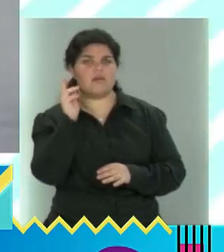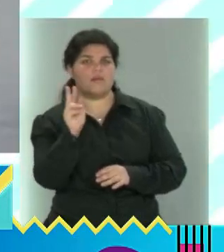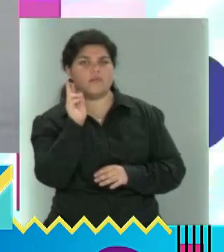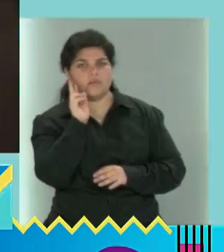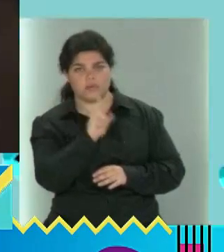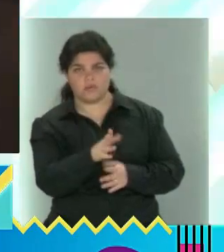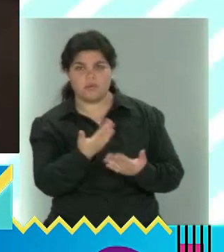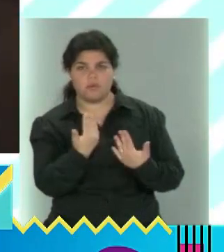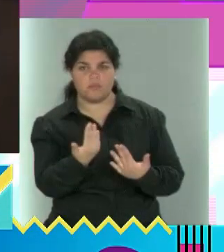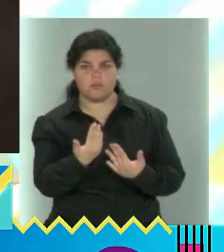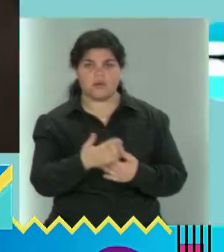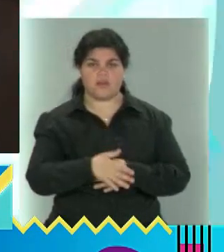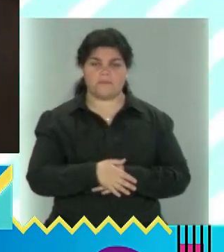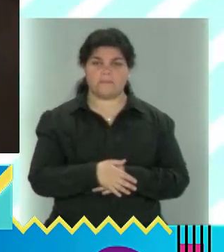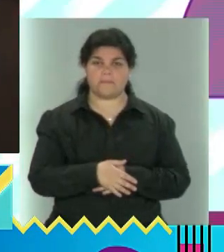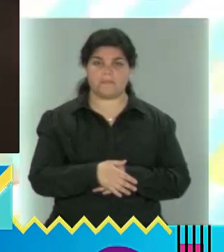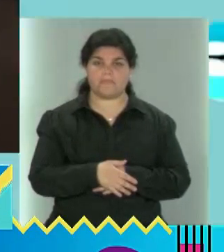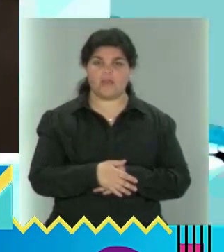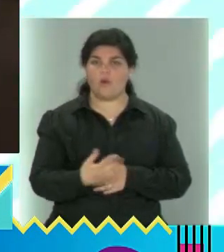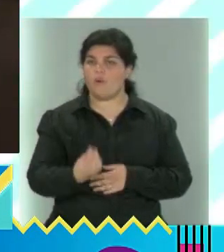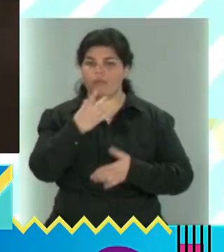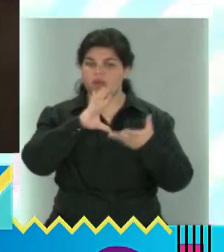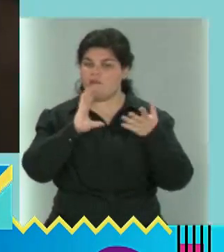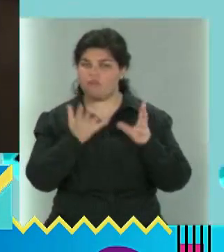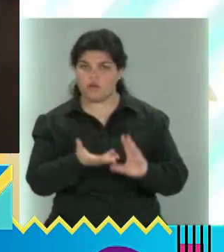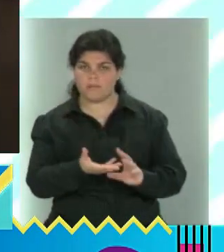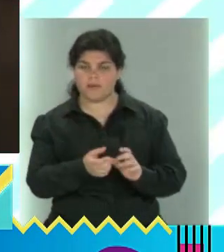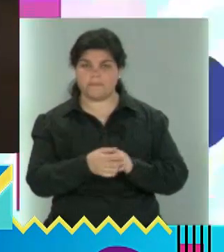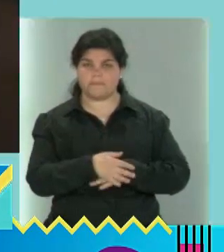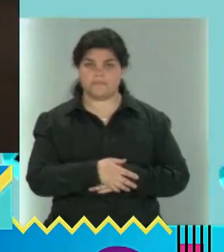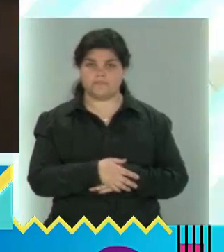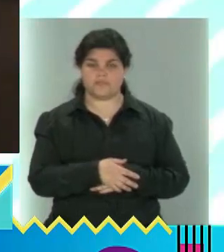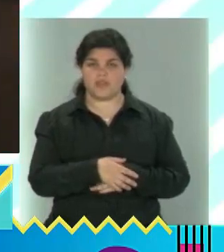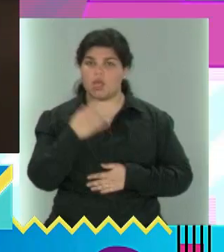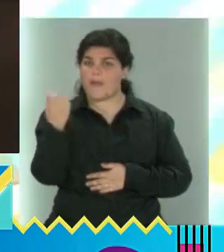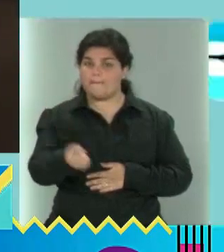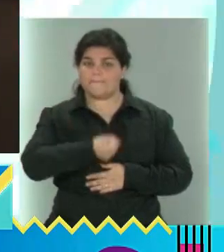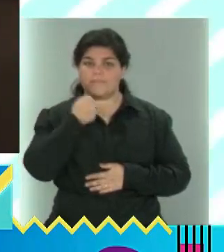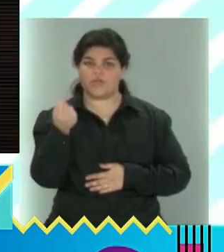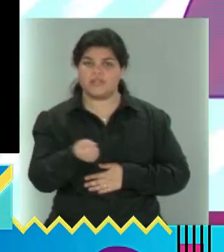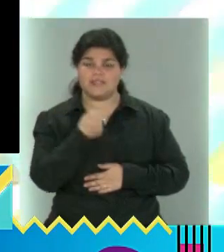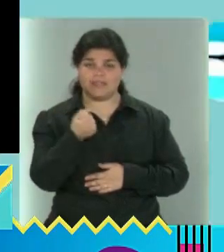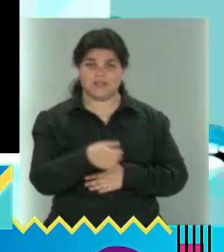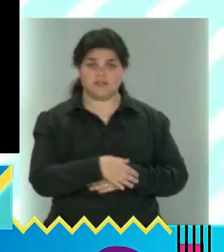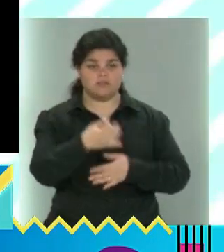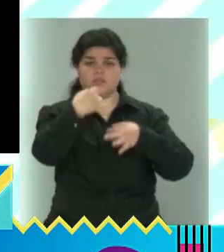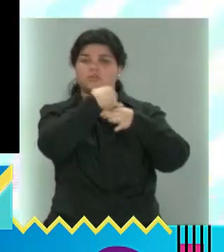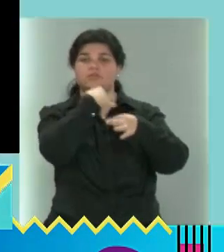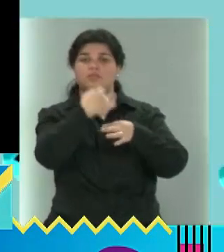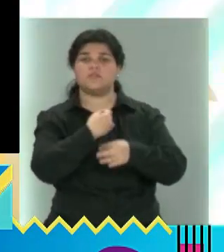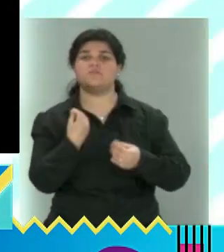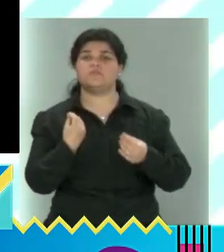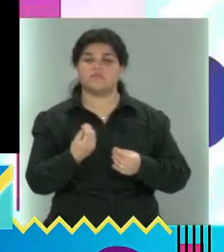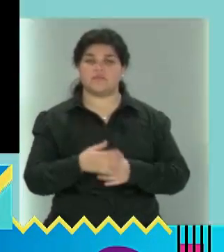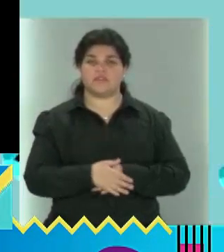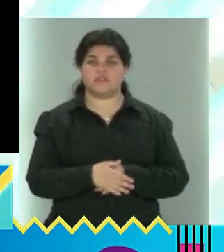Una de las cuestiones fundamentales que te enseñan es el ser